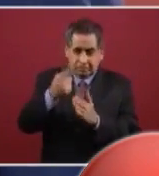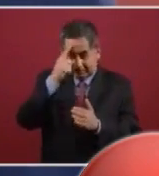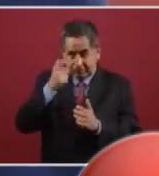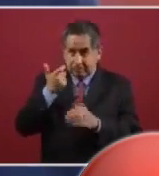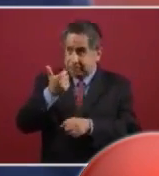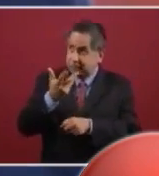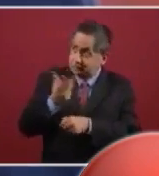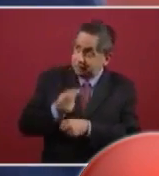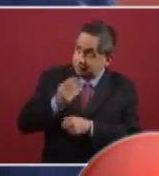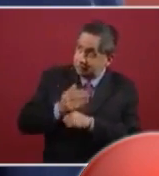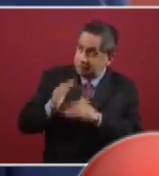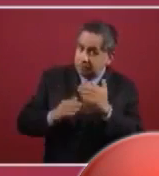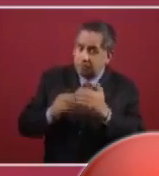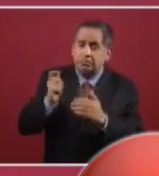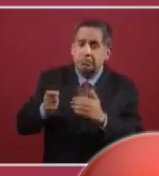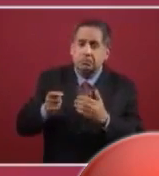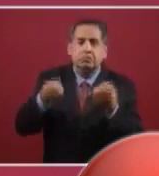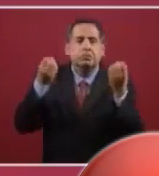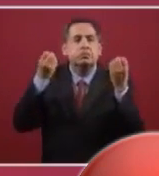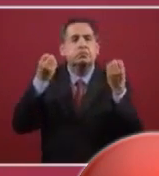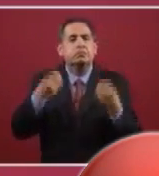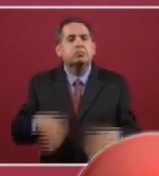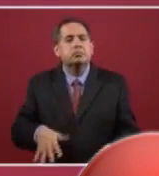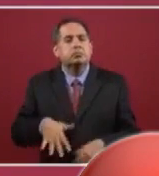y todo eso a la basura.